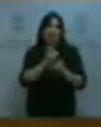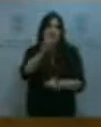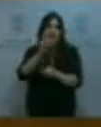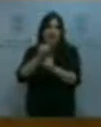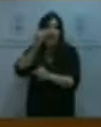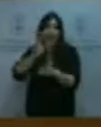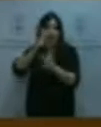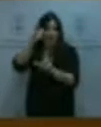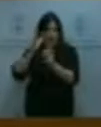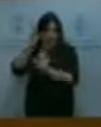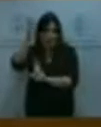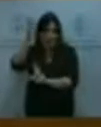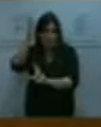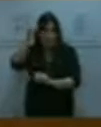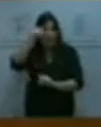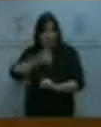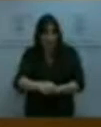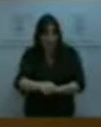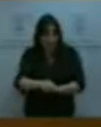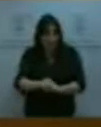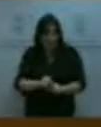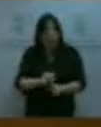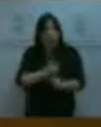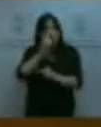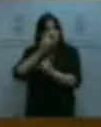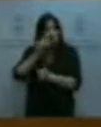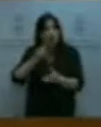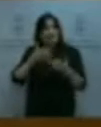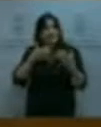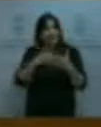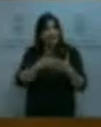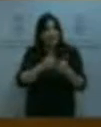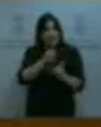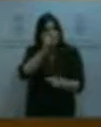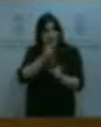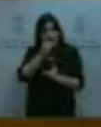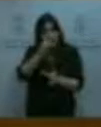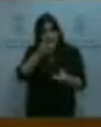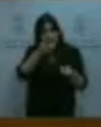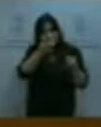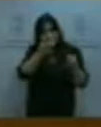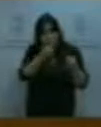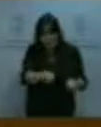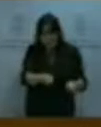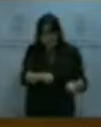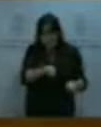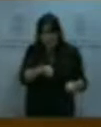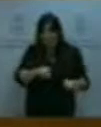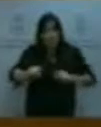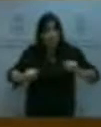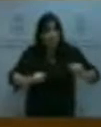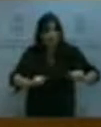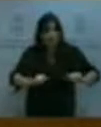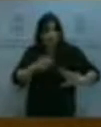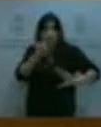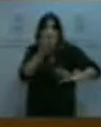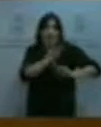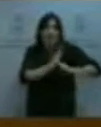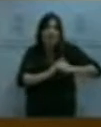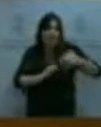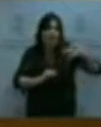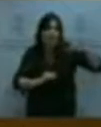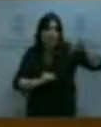a través de una decisión unilateral de una determinada empresa causaría un